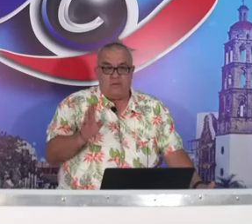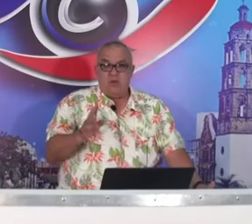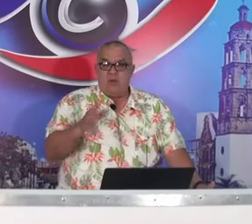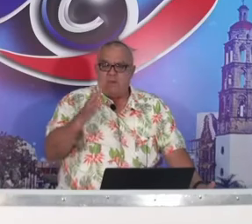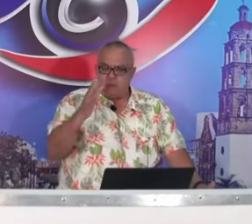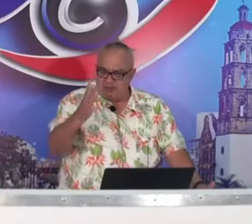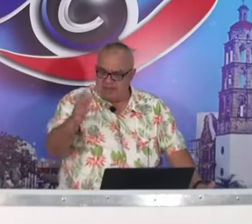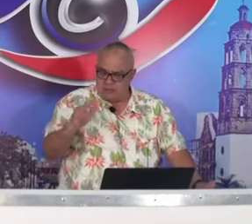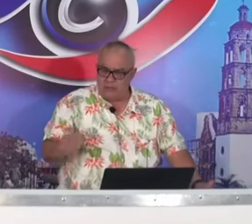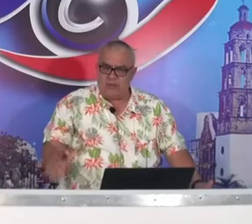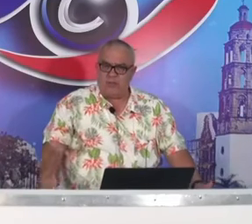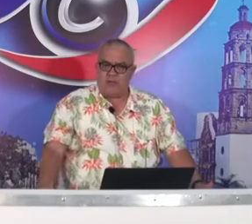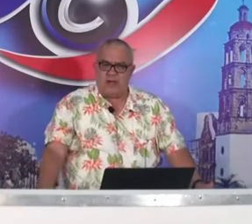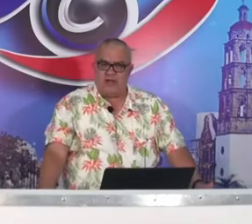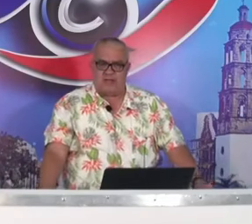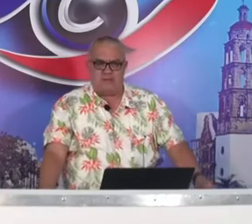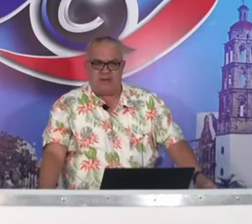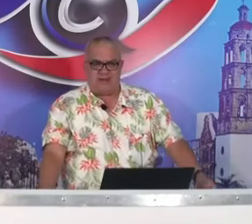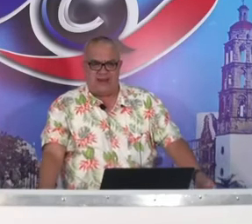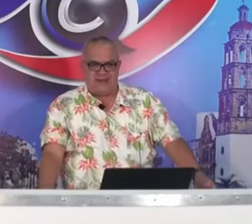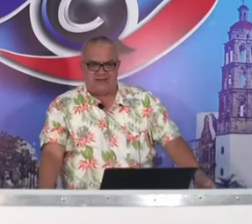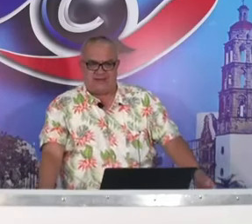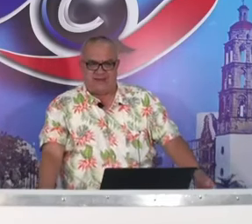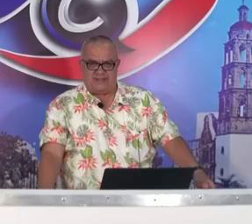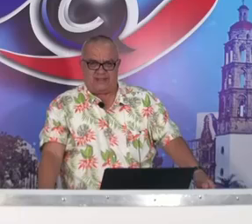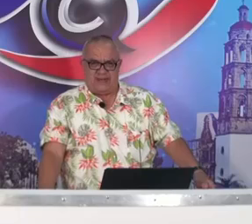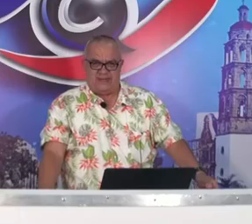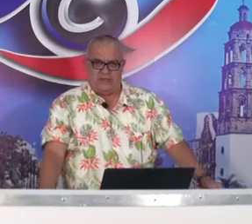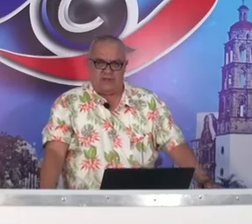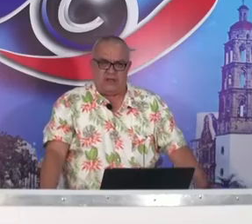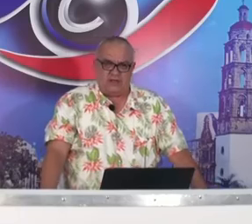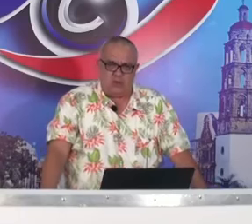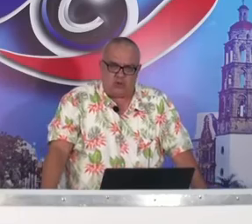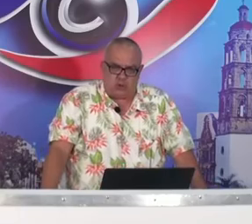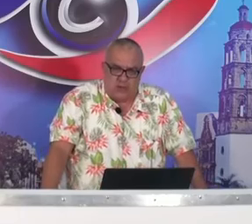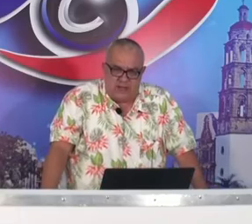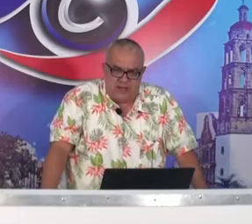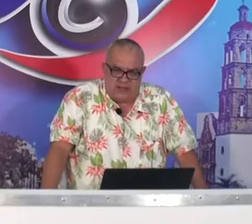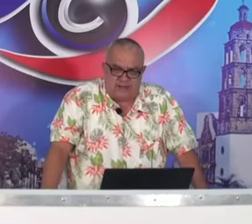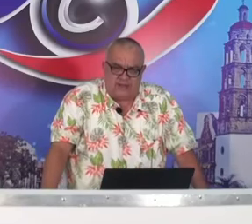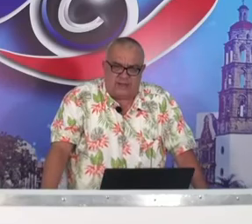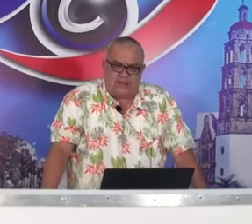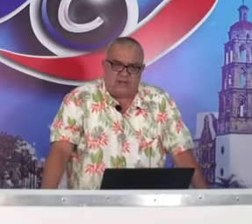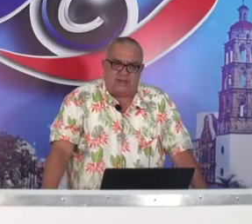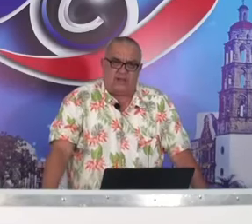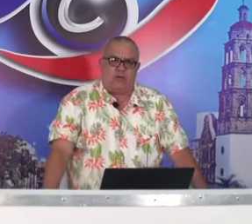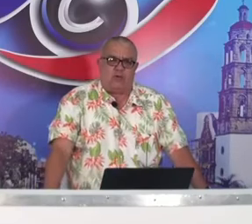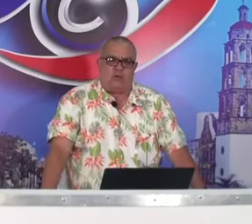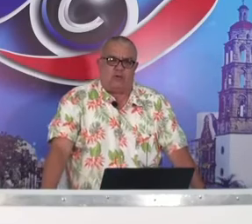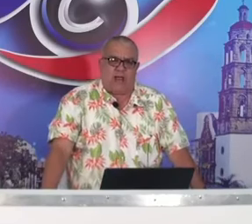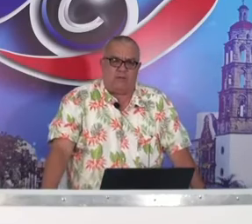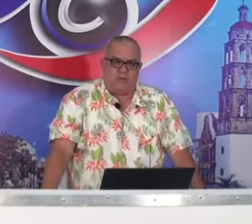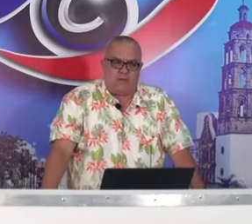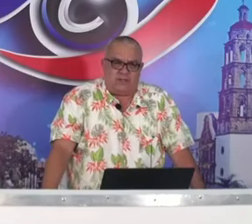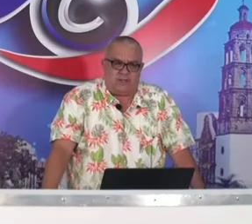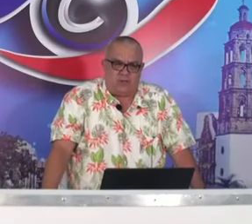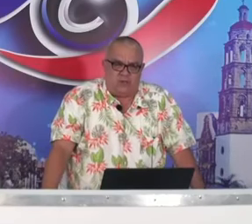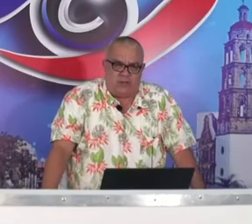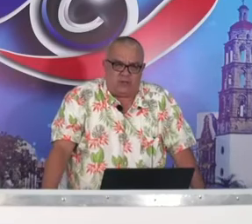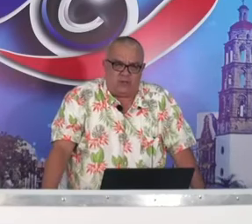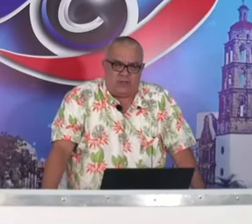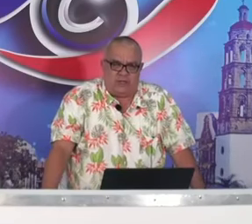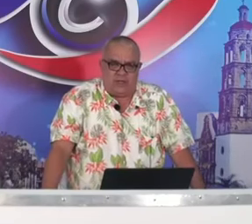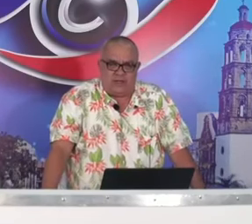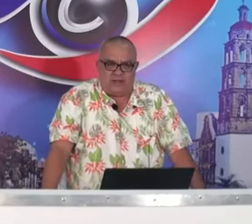Pero bueno, por cierto, yo quiero preguntarle a las ambientalistas, a la señora Leti Ochoa, ya que es tan interesada en los árboles y